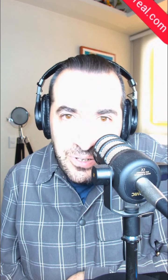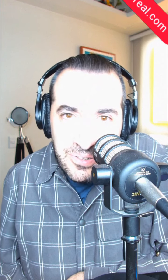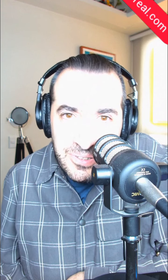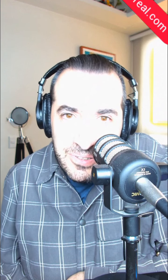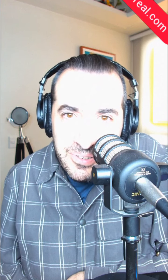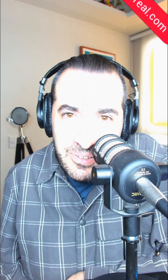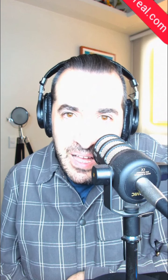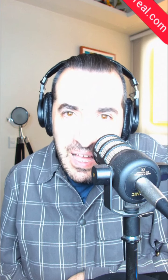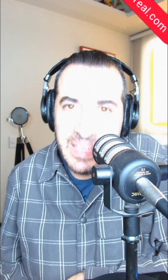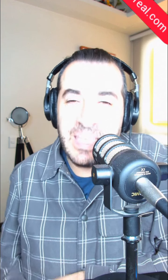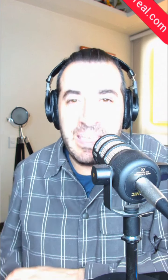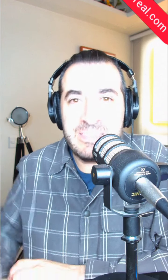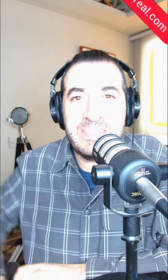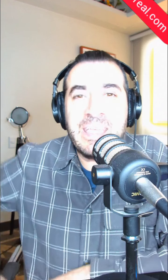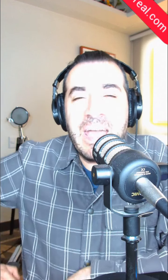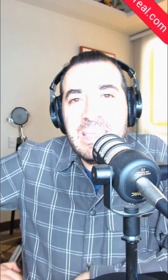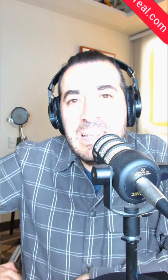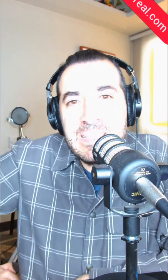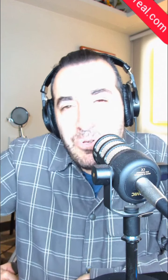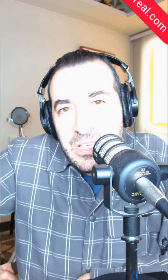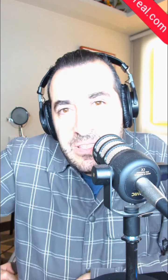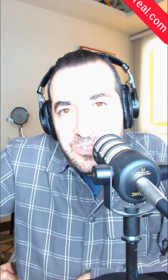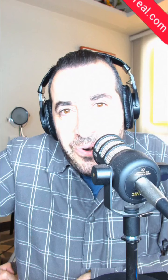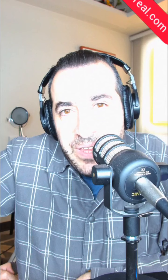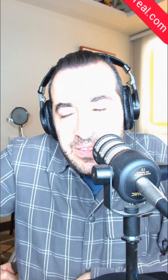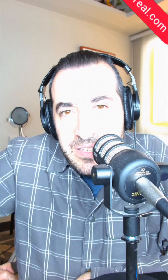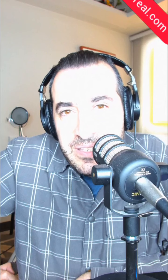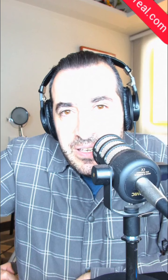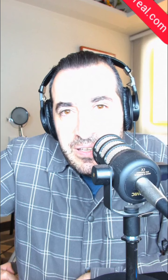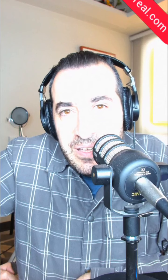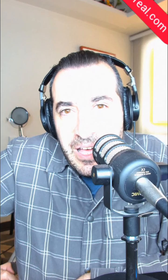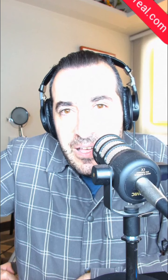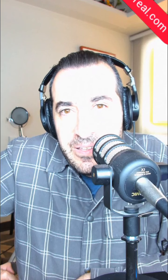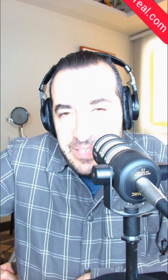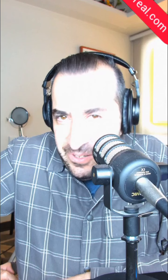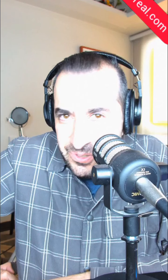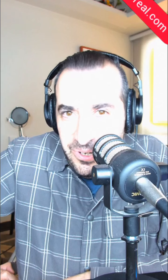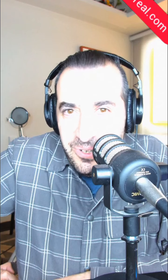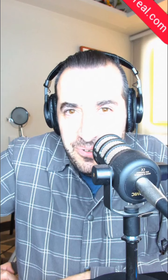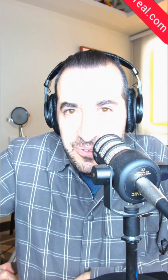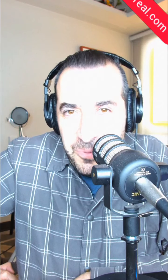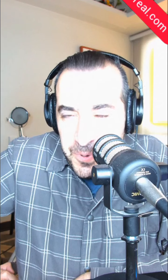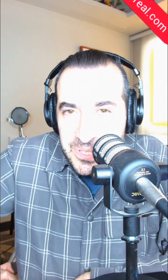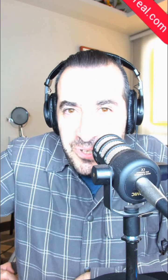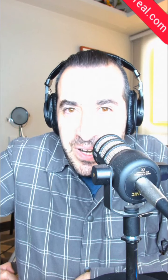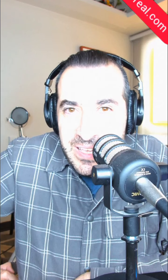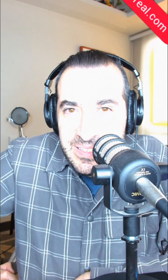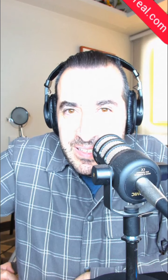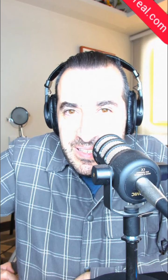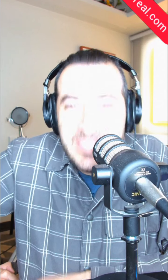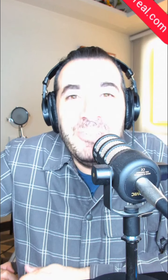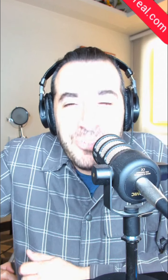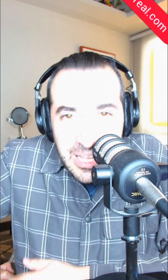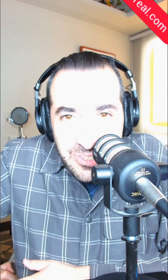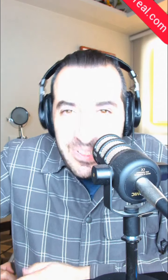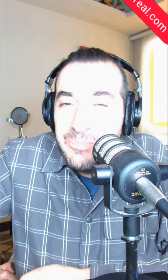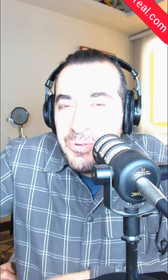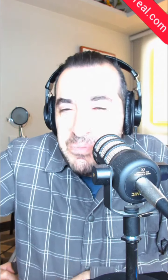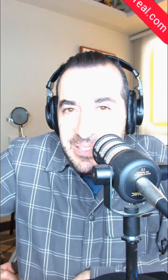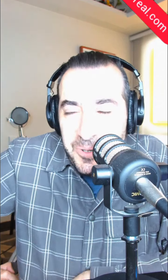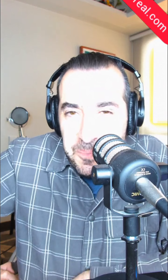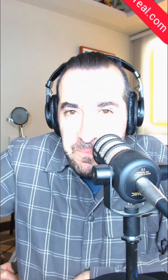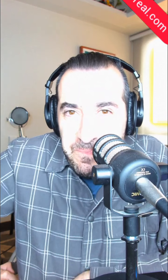Apoyando a que se callen las voces discordantes, ya no solo opositoras, sino dentro